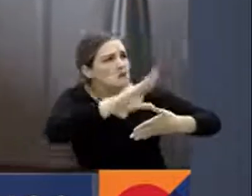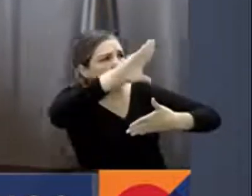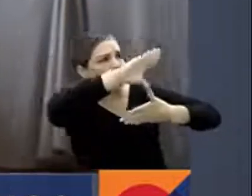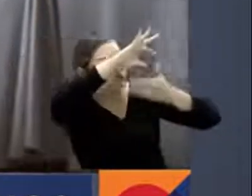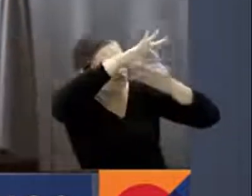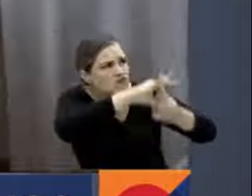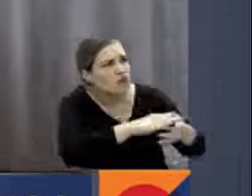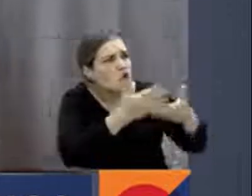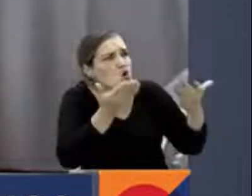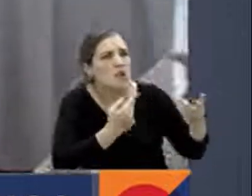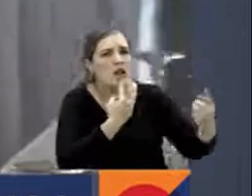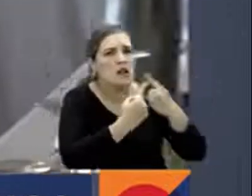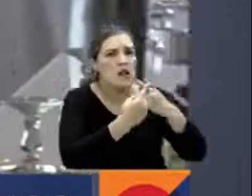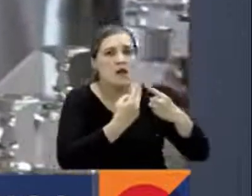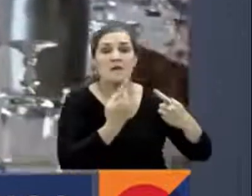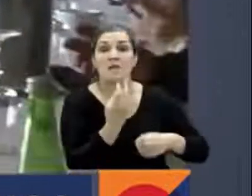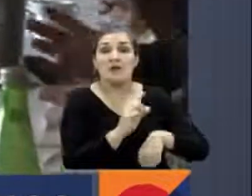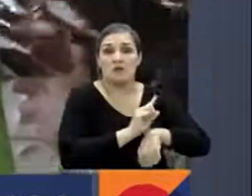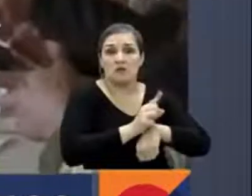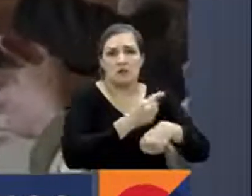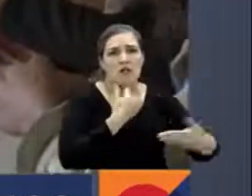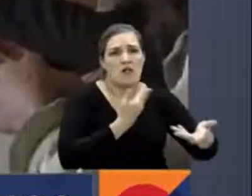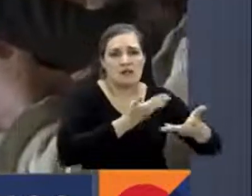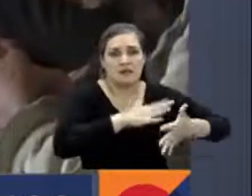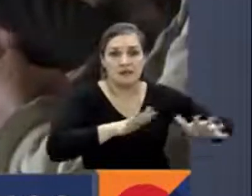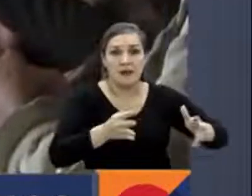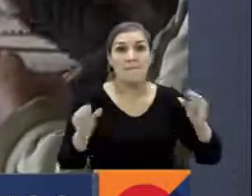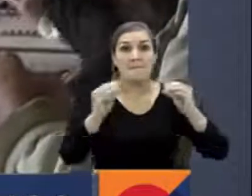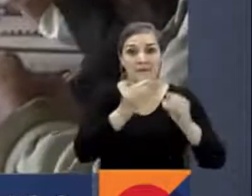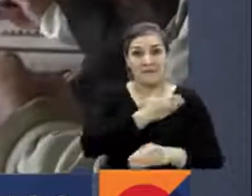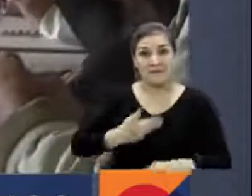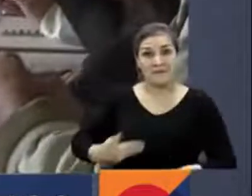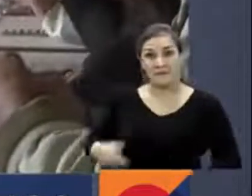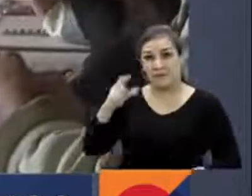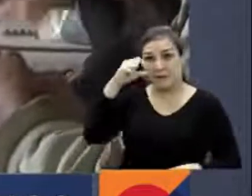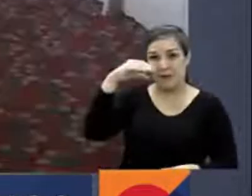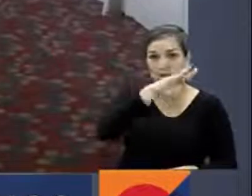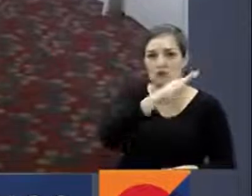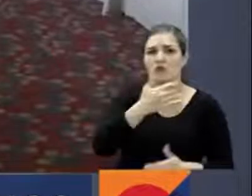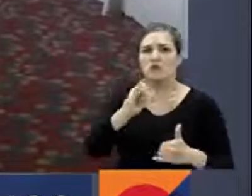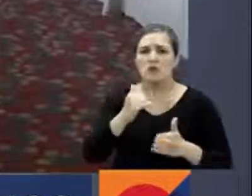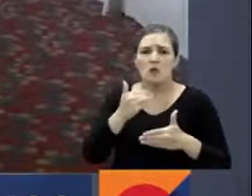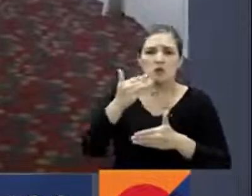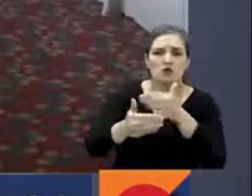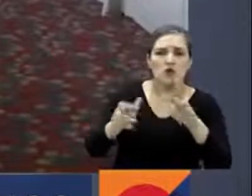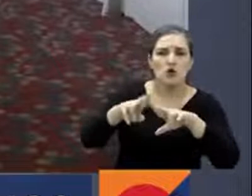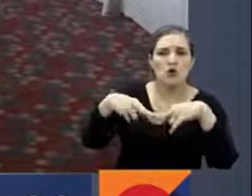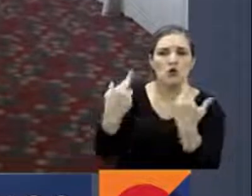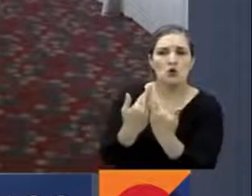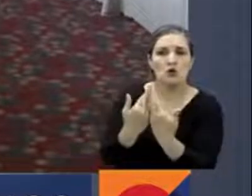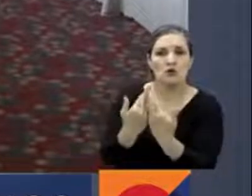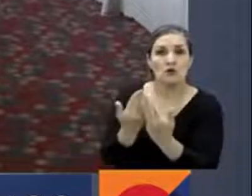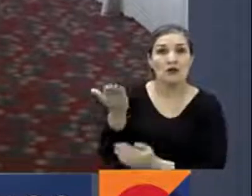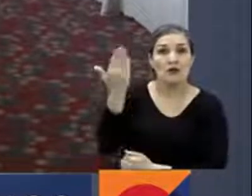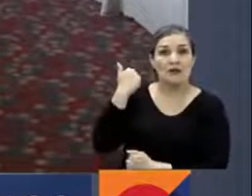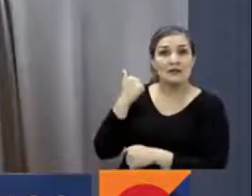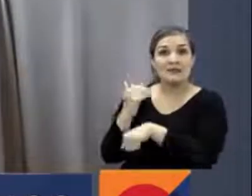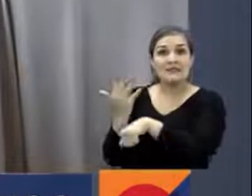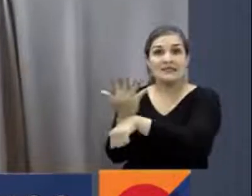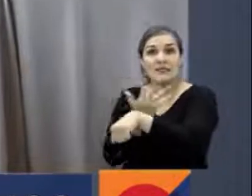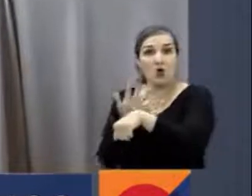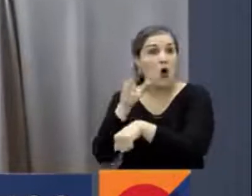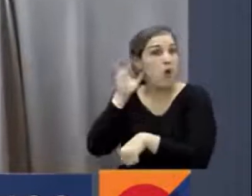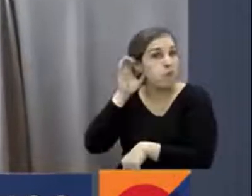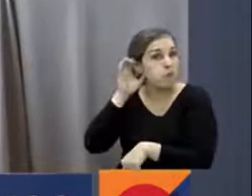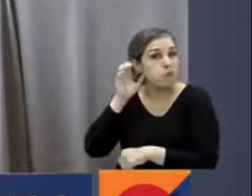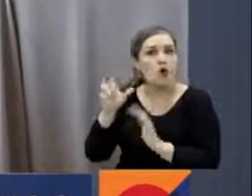Adicionalmente, el presidente electo estuvo muy pendiente siguiendo el paso de una reunión que ya cumple más de 5 horas aquí en un hotel